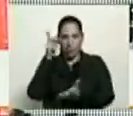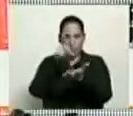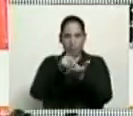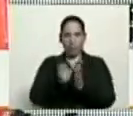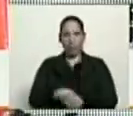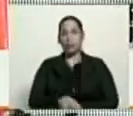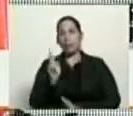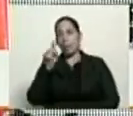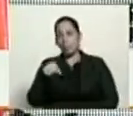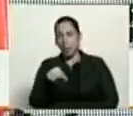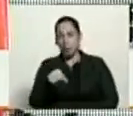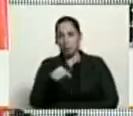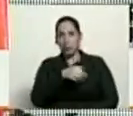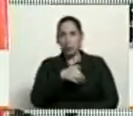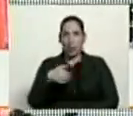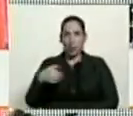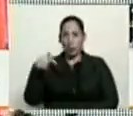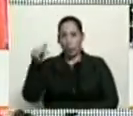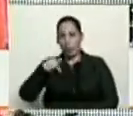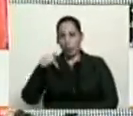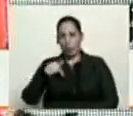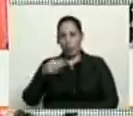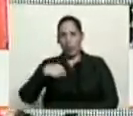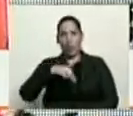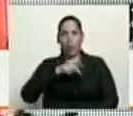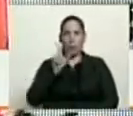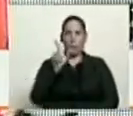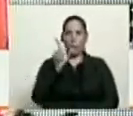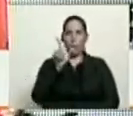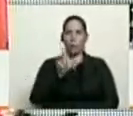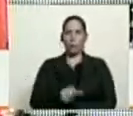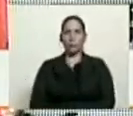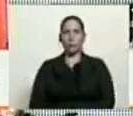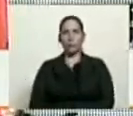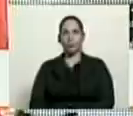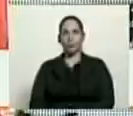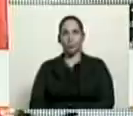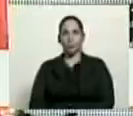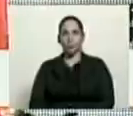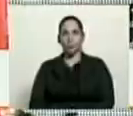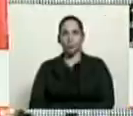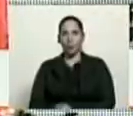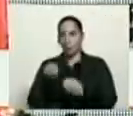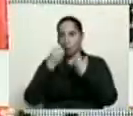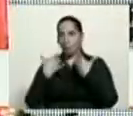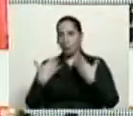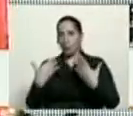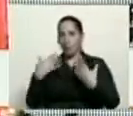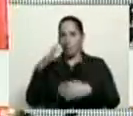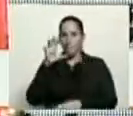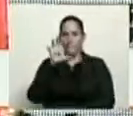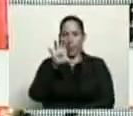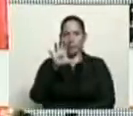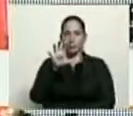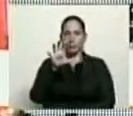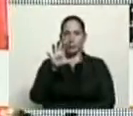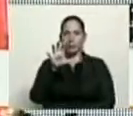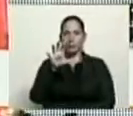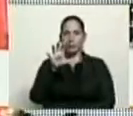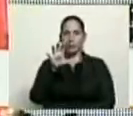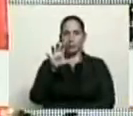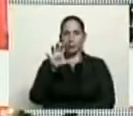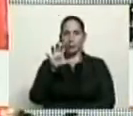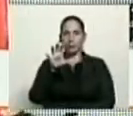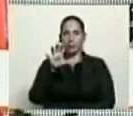Y también queremos desde aquí, desde nuestro partido, y creo que desde buena parte de nuestro país, una gran parte de nuestro